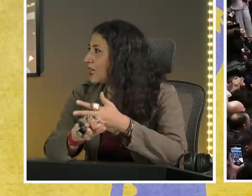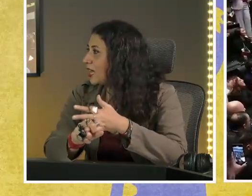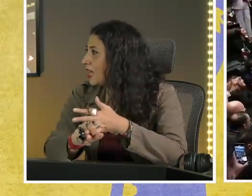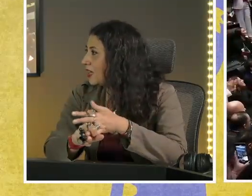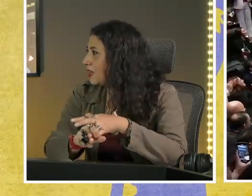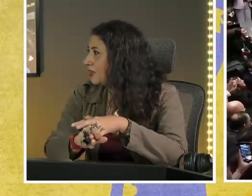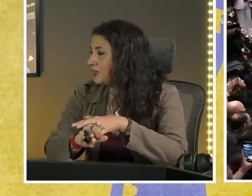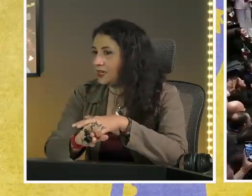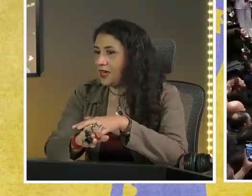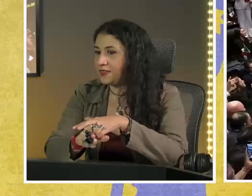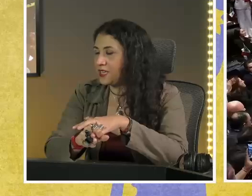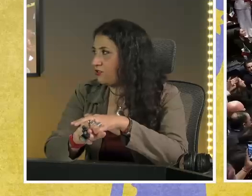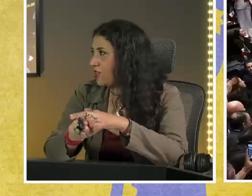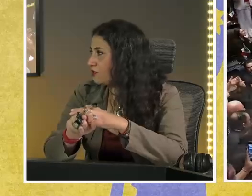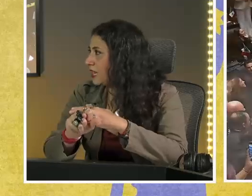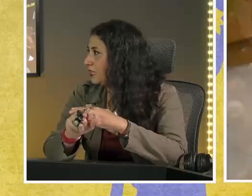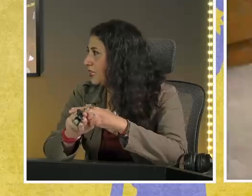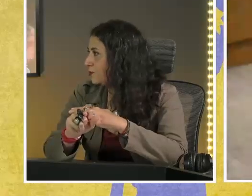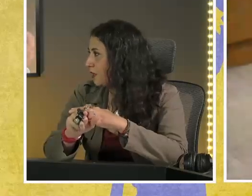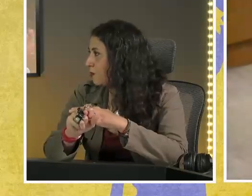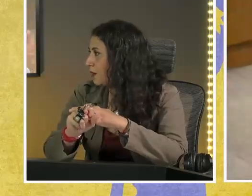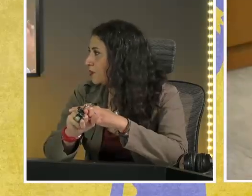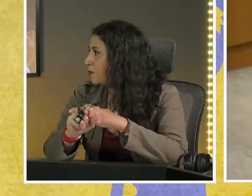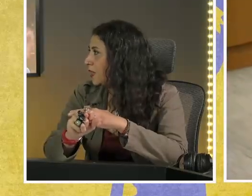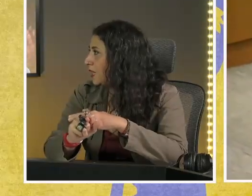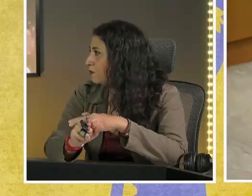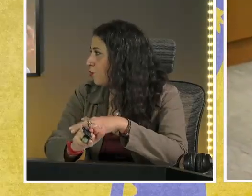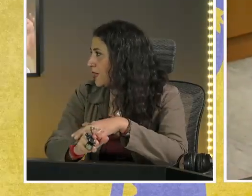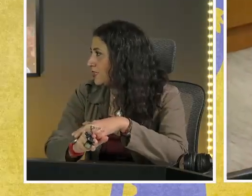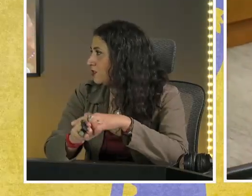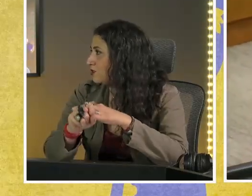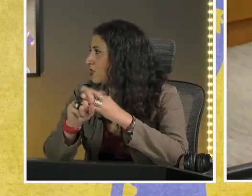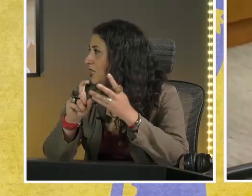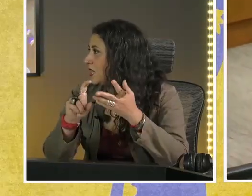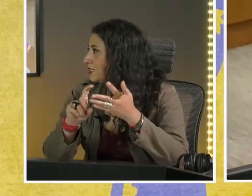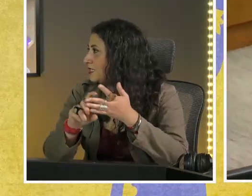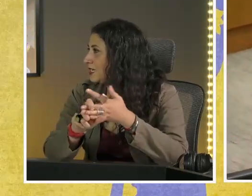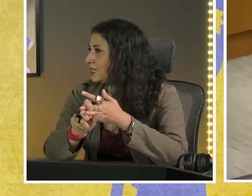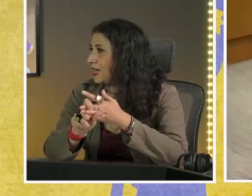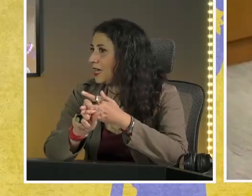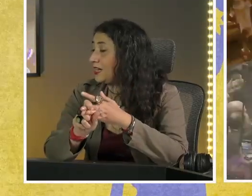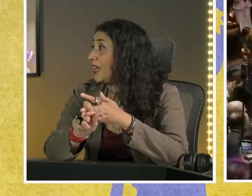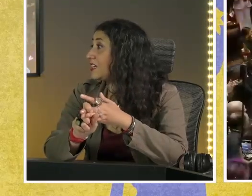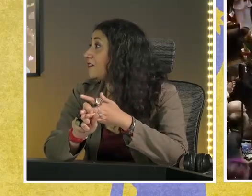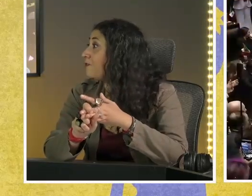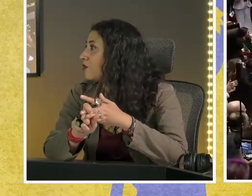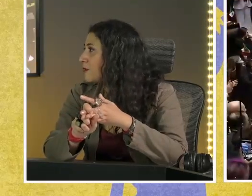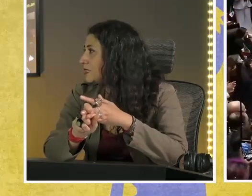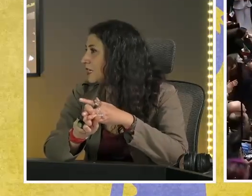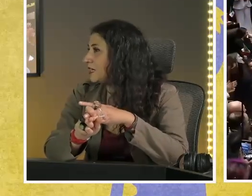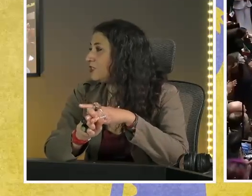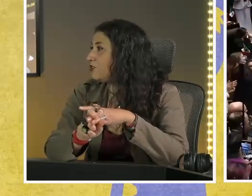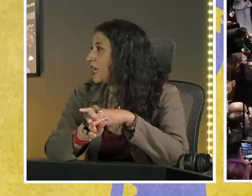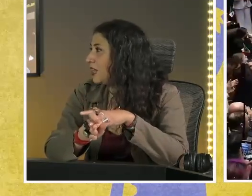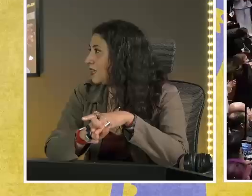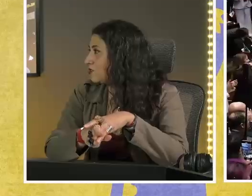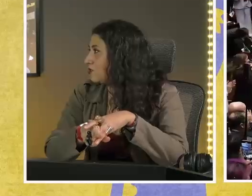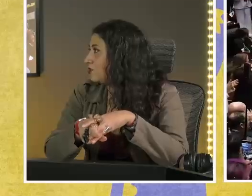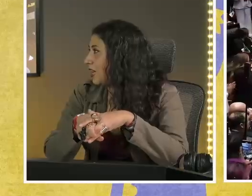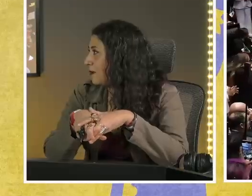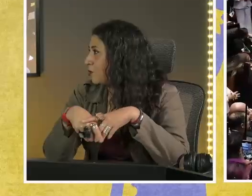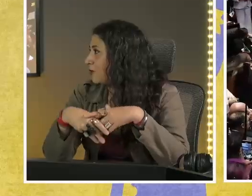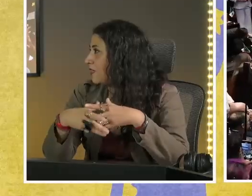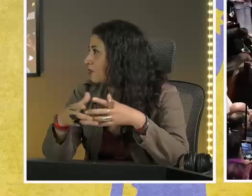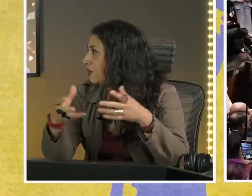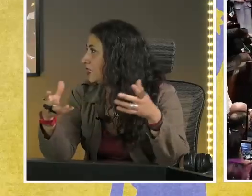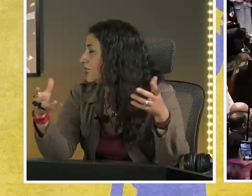amparos que ha desarrollado Salinas Pliego para no pagar impuestos, es decir, las reformas territoriales